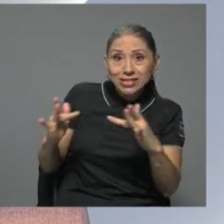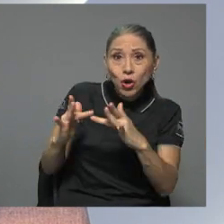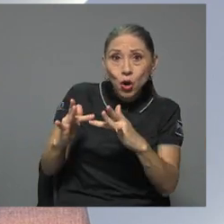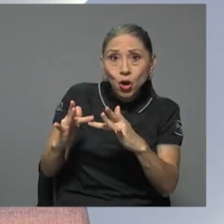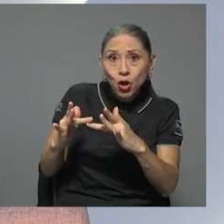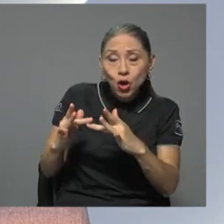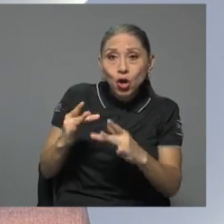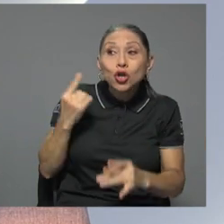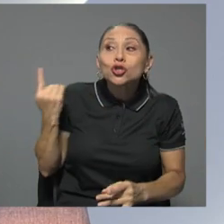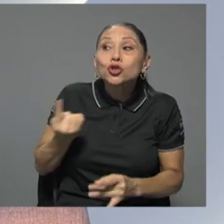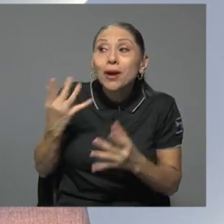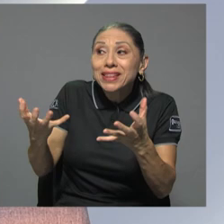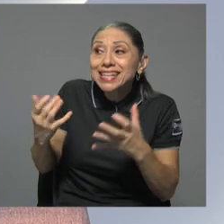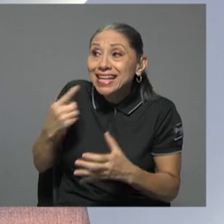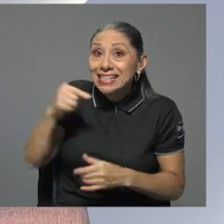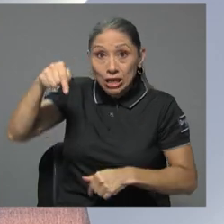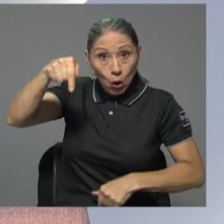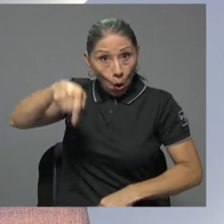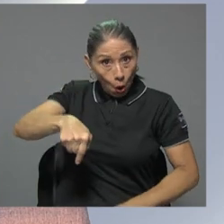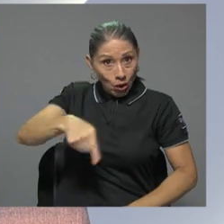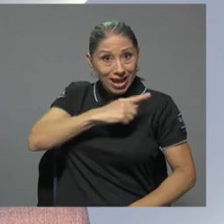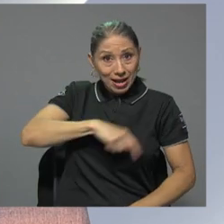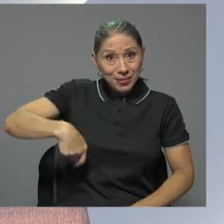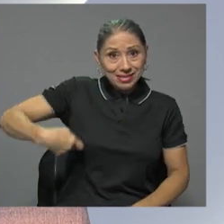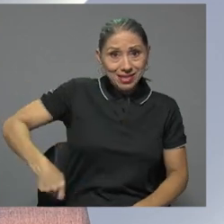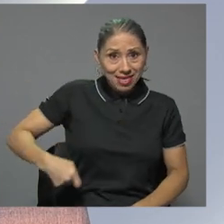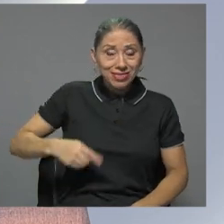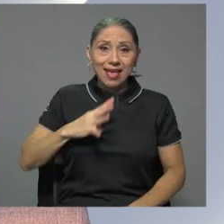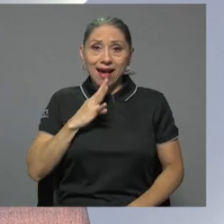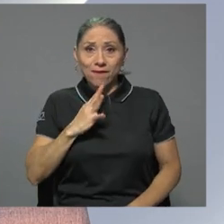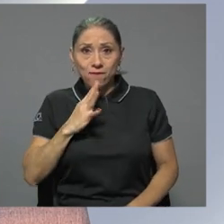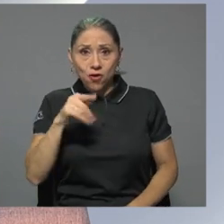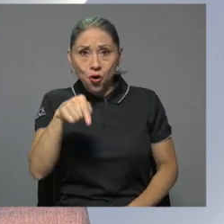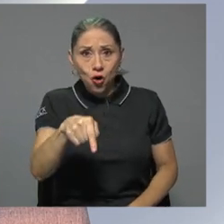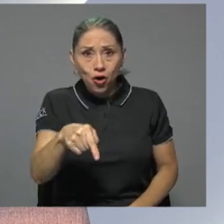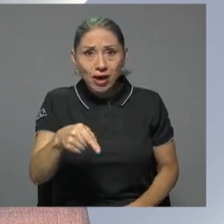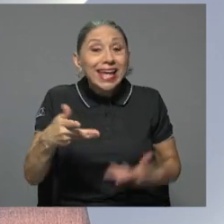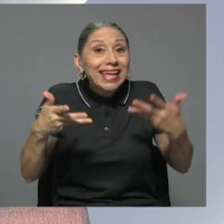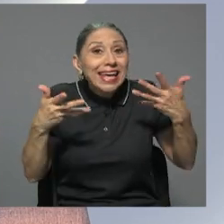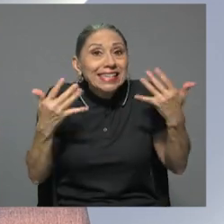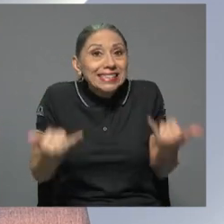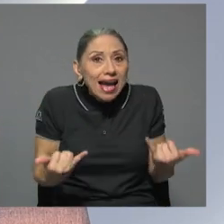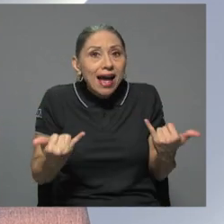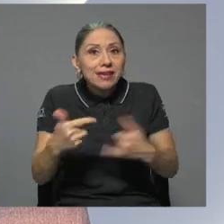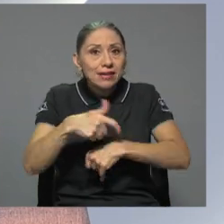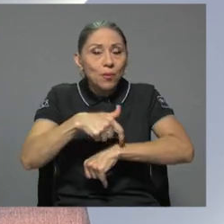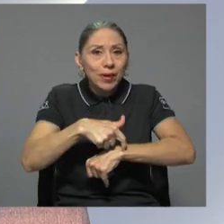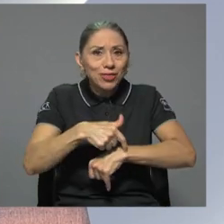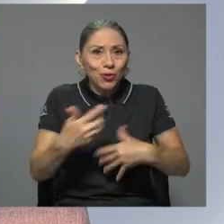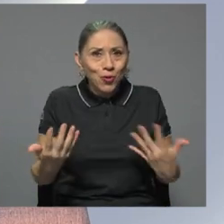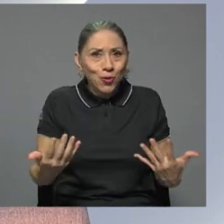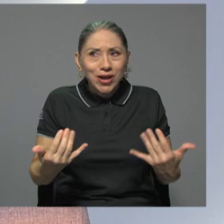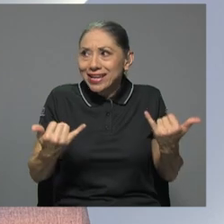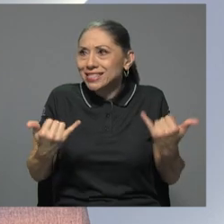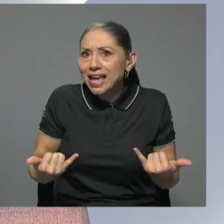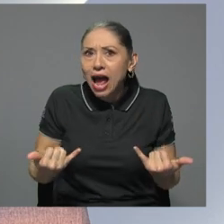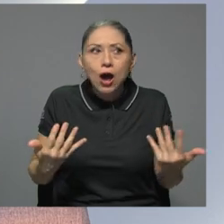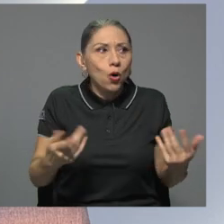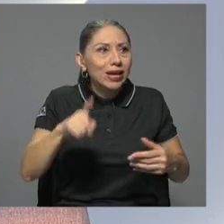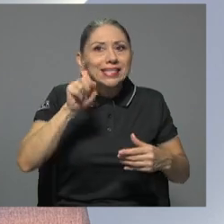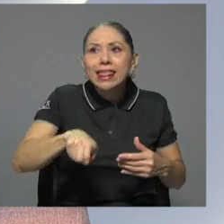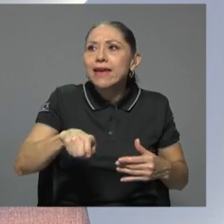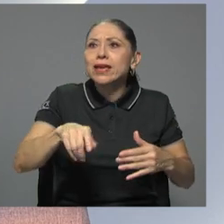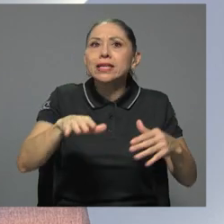decir hoy el presidente precisamente habló que ella era el momento que porque no se convocaba o porque no se